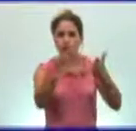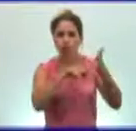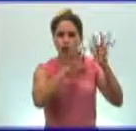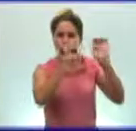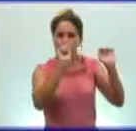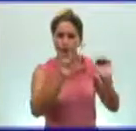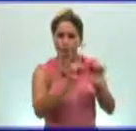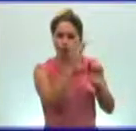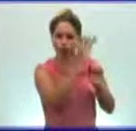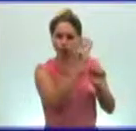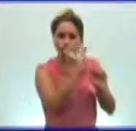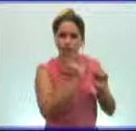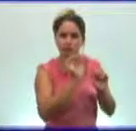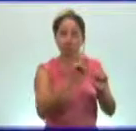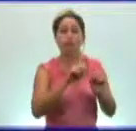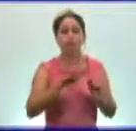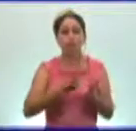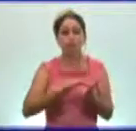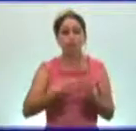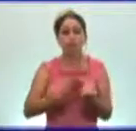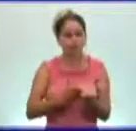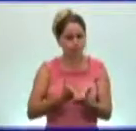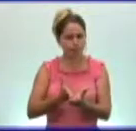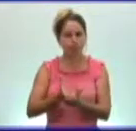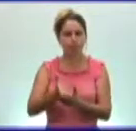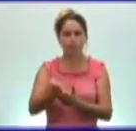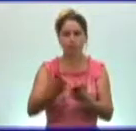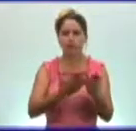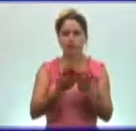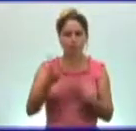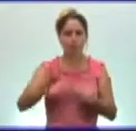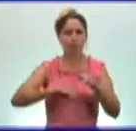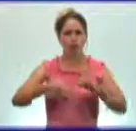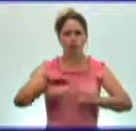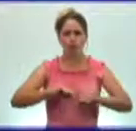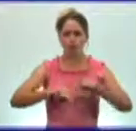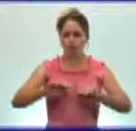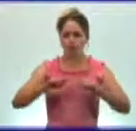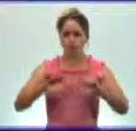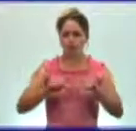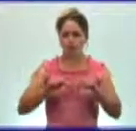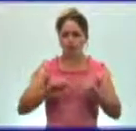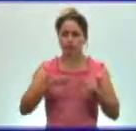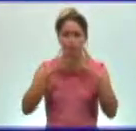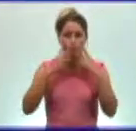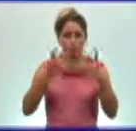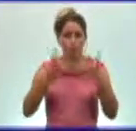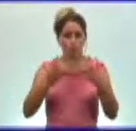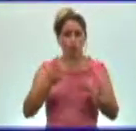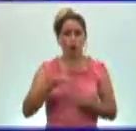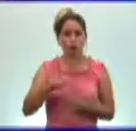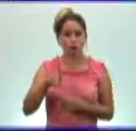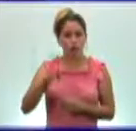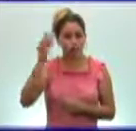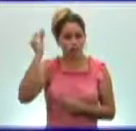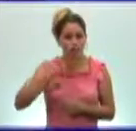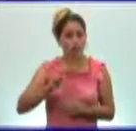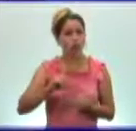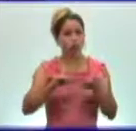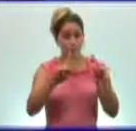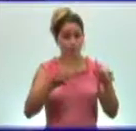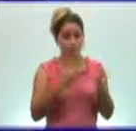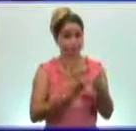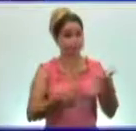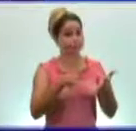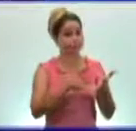utilizando en todo el estudio de la química, ya que es de vital importancia que ustedes tengan este dominio, como por ejemplo, también conocen